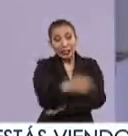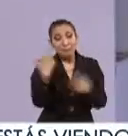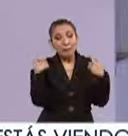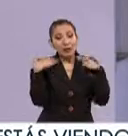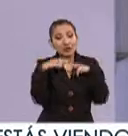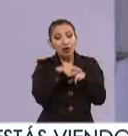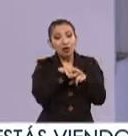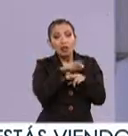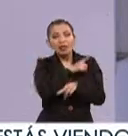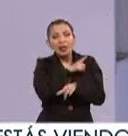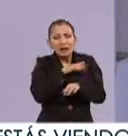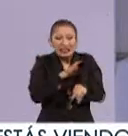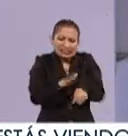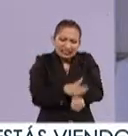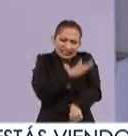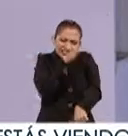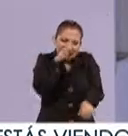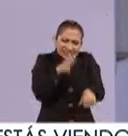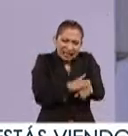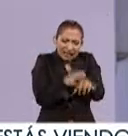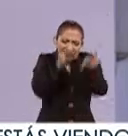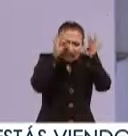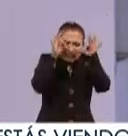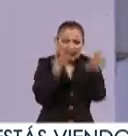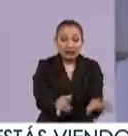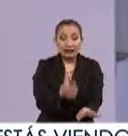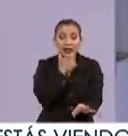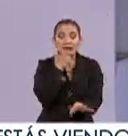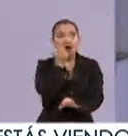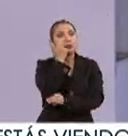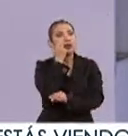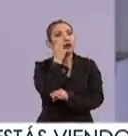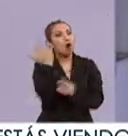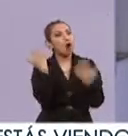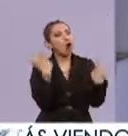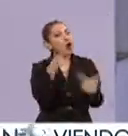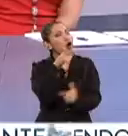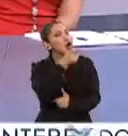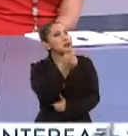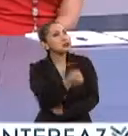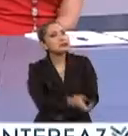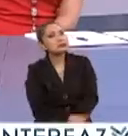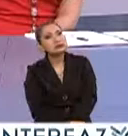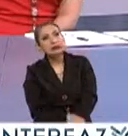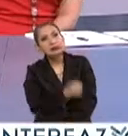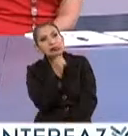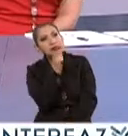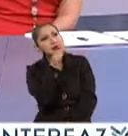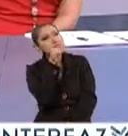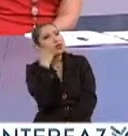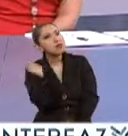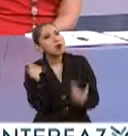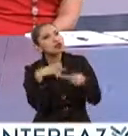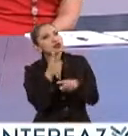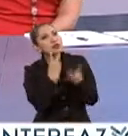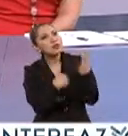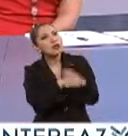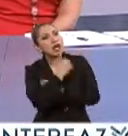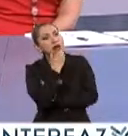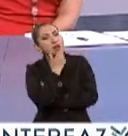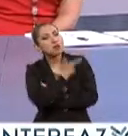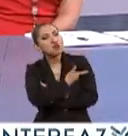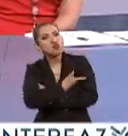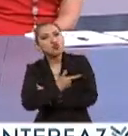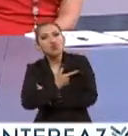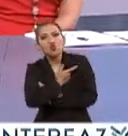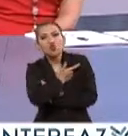ser excelente, tan bueno que el alumno dice, Dios mío, ¿esto qué es? ¿De qué planeta es este profesor? Me